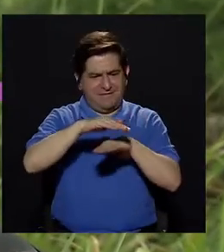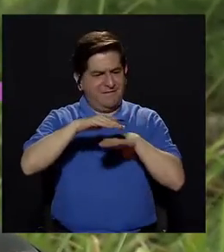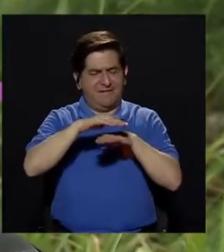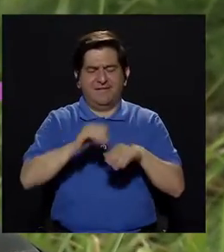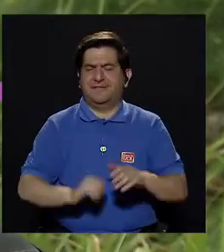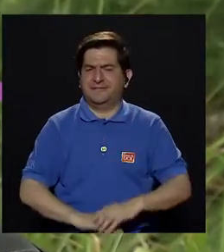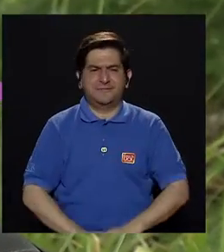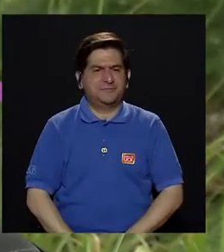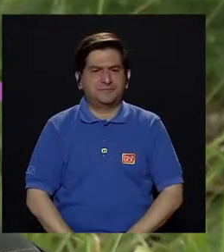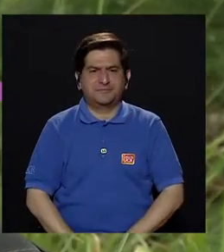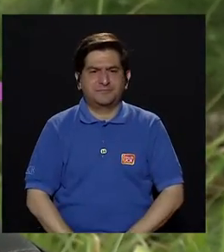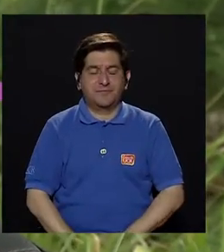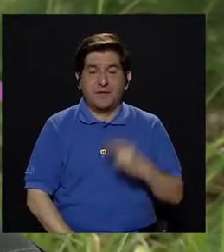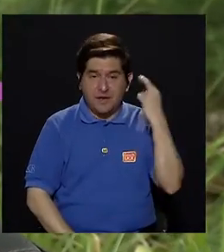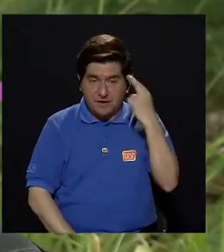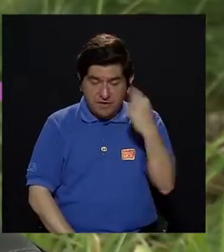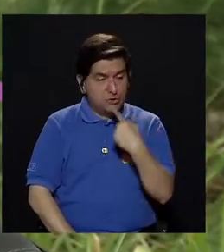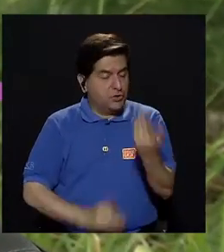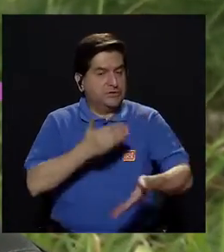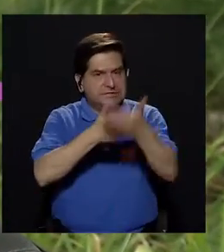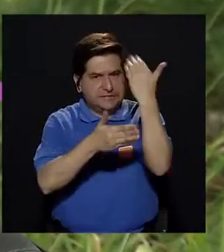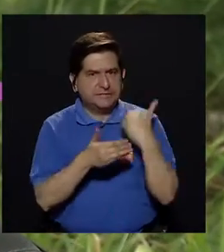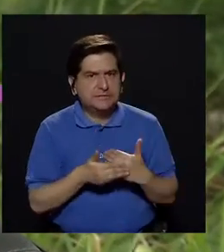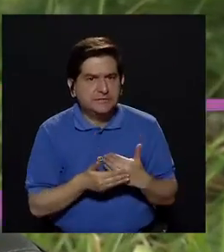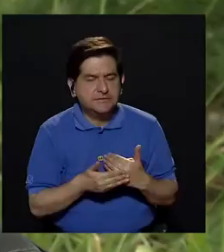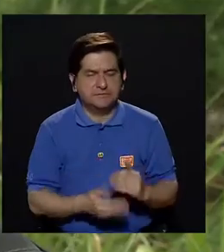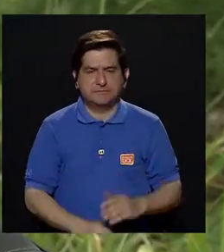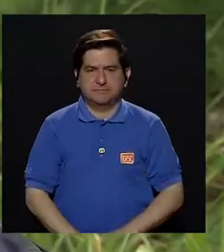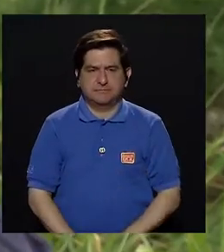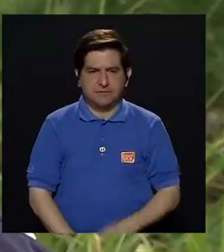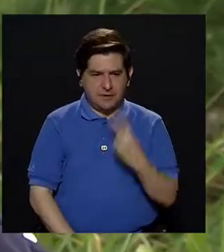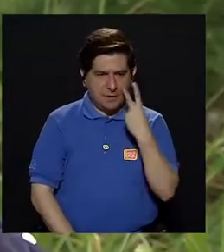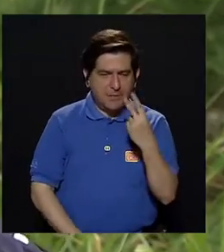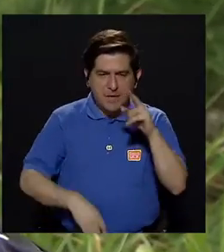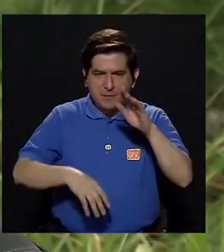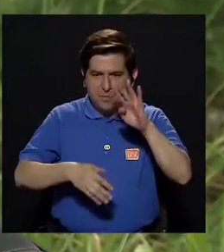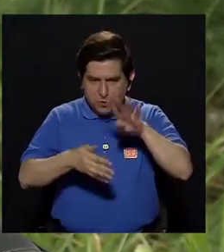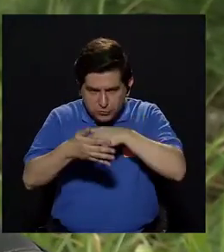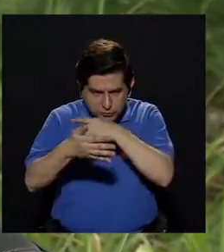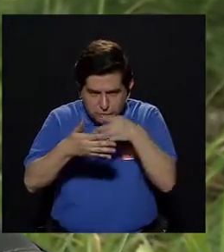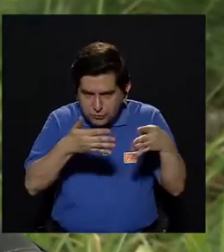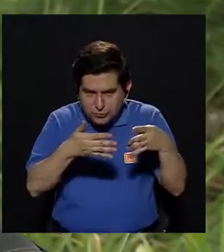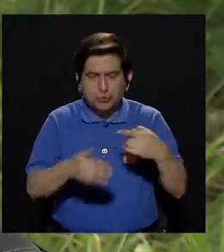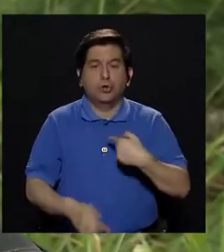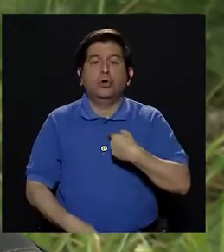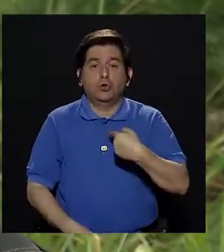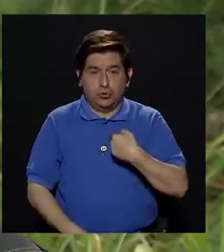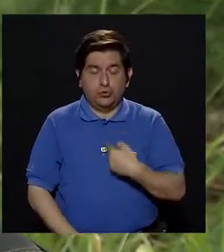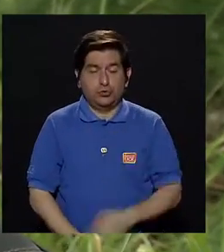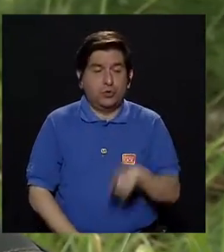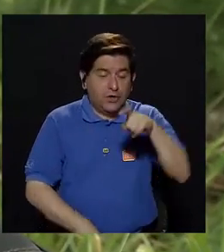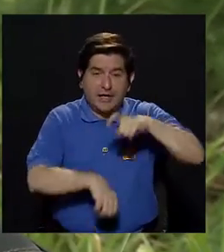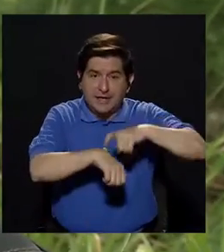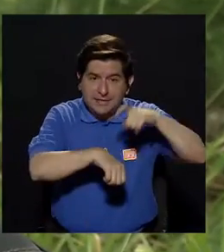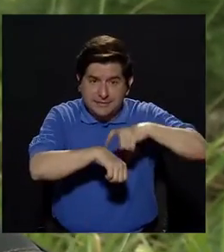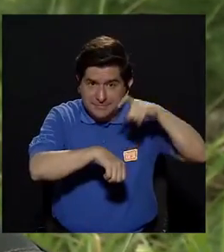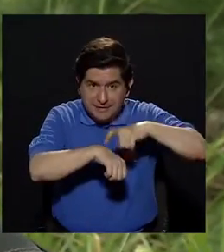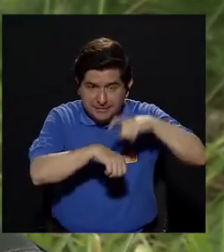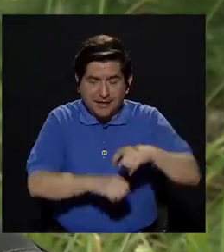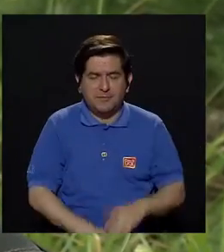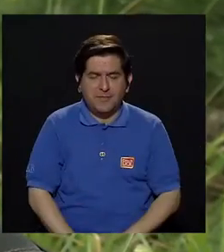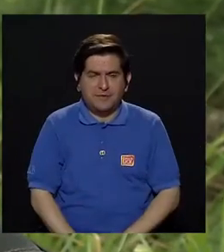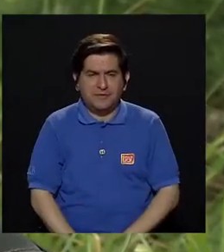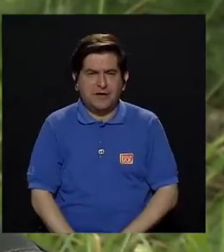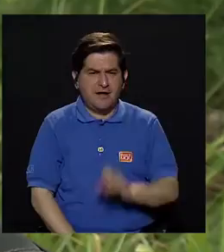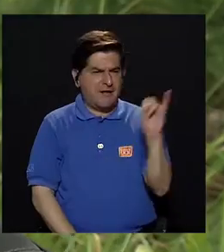ninguna base, ningún sustento. Porque lo que sí ha dicho es que, como vimos en el gráfico, ¿verdad? Si yo estoy en esa etapa donde